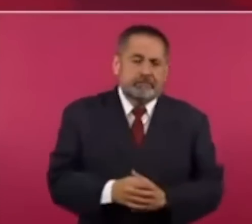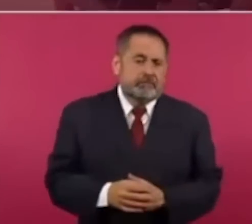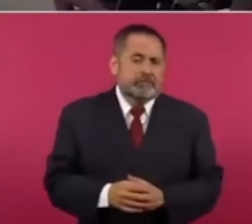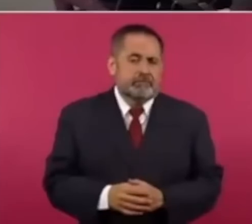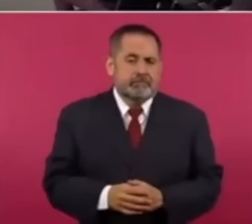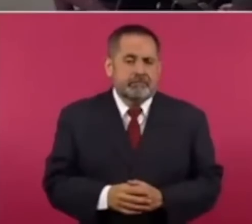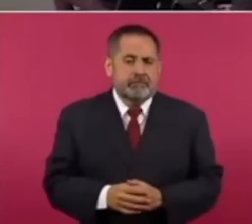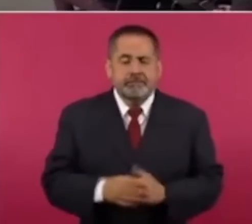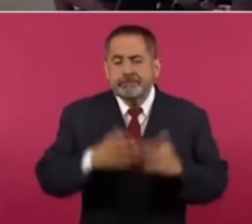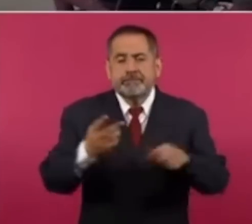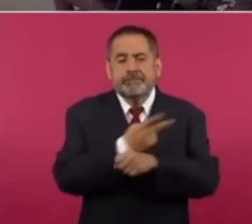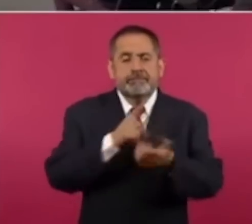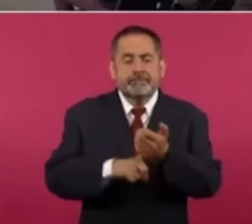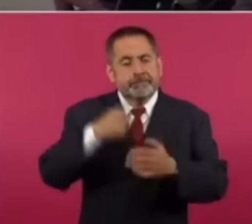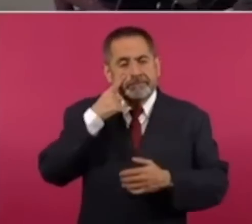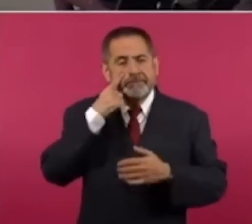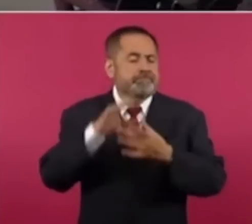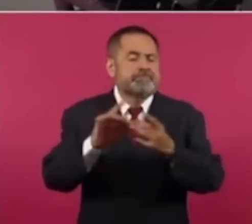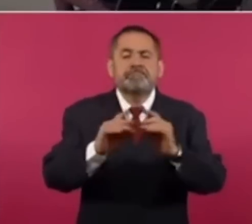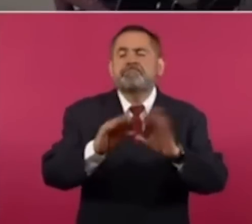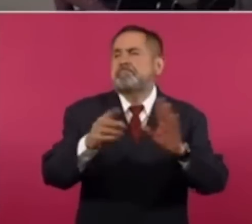¿Por qué? ¿Qué es lo que sucede? A ver,